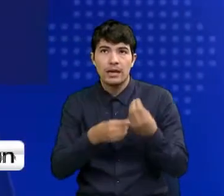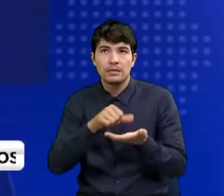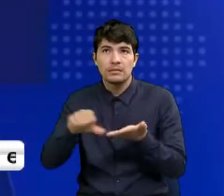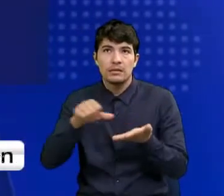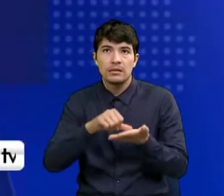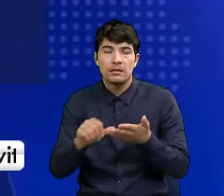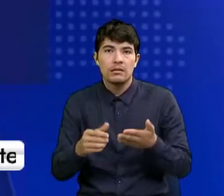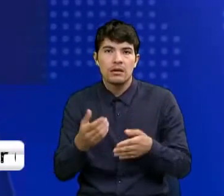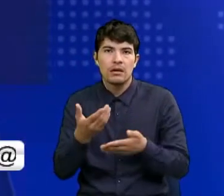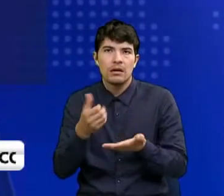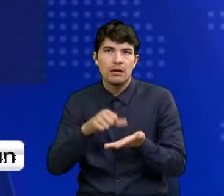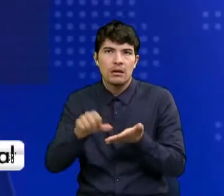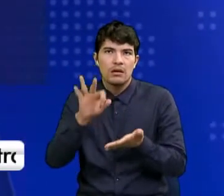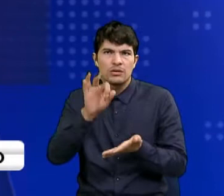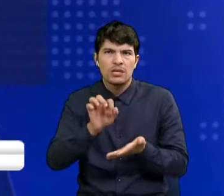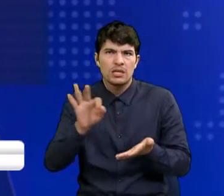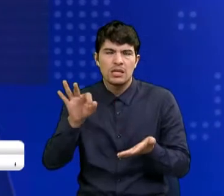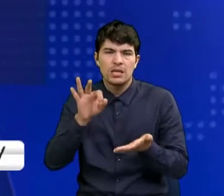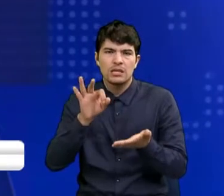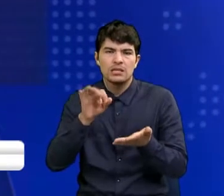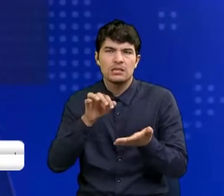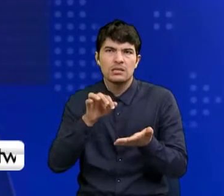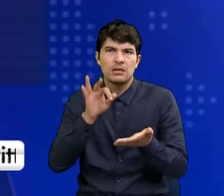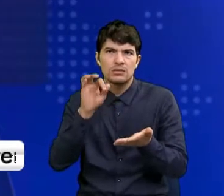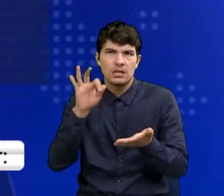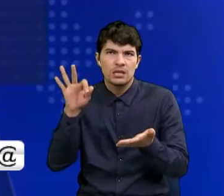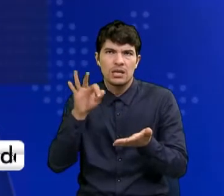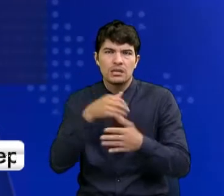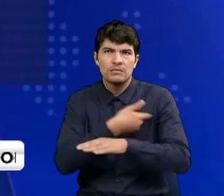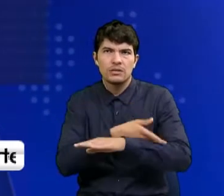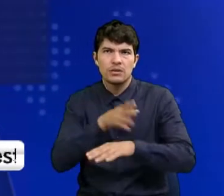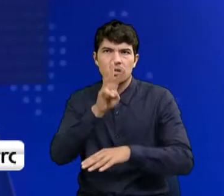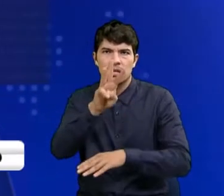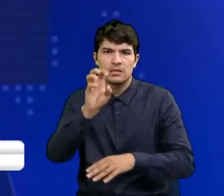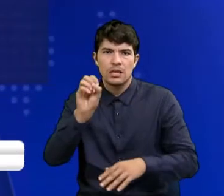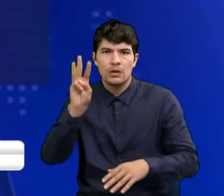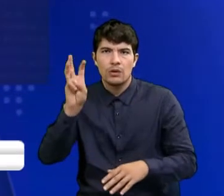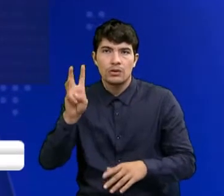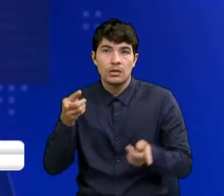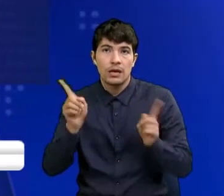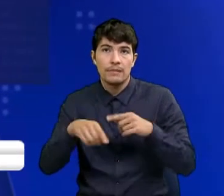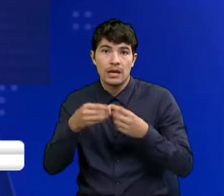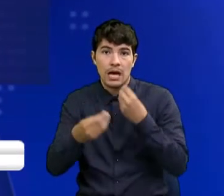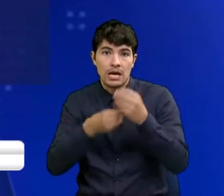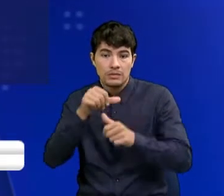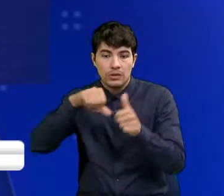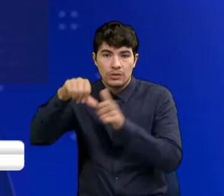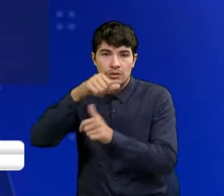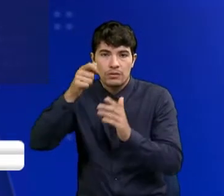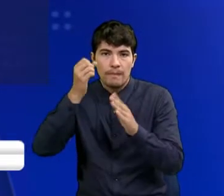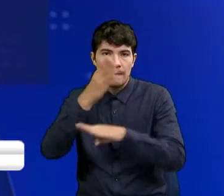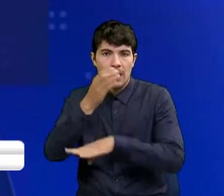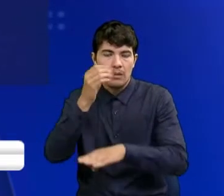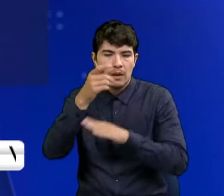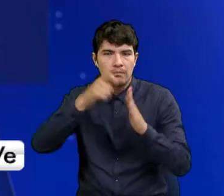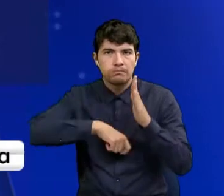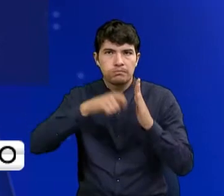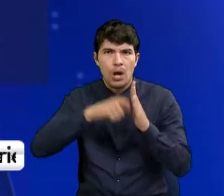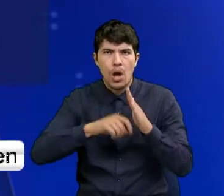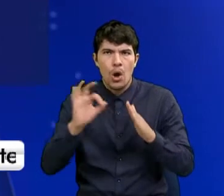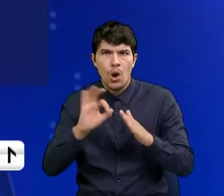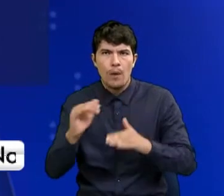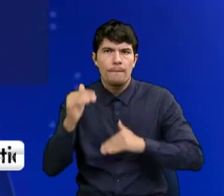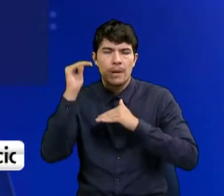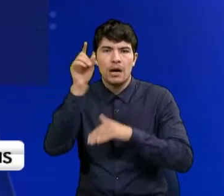iguales o superiores a 83 millones 308 mil y las operaciones bancarias que realice que sean de montos iguales o superiores